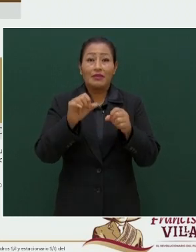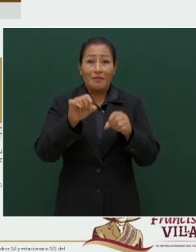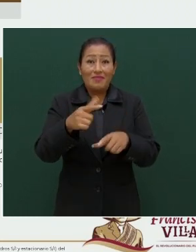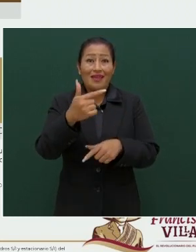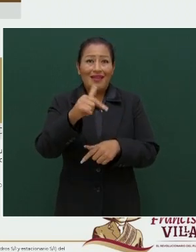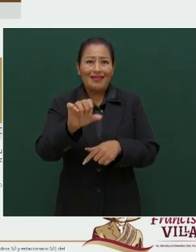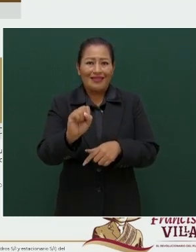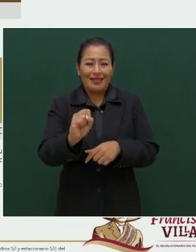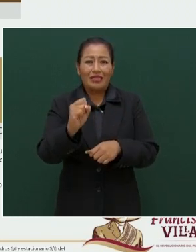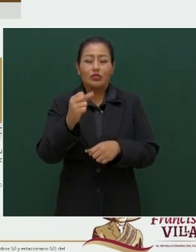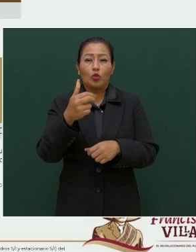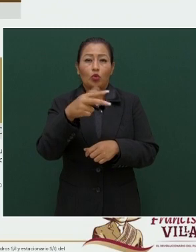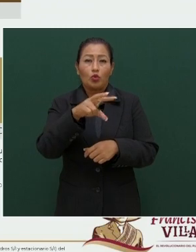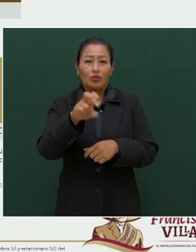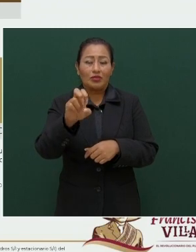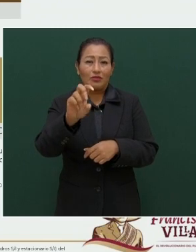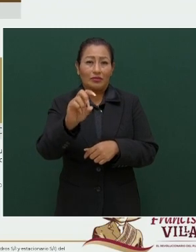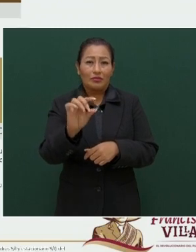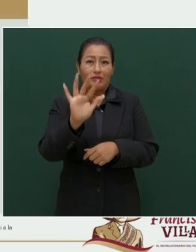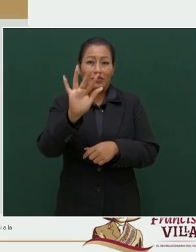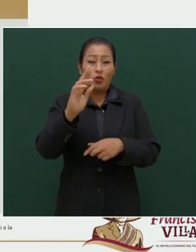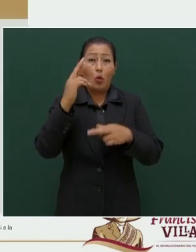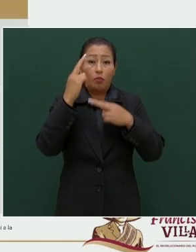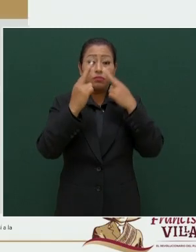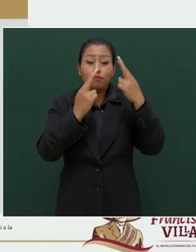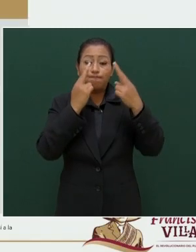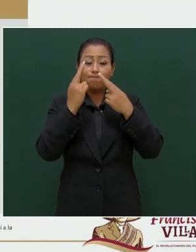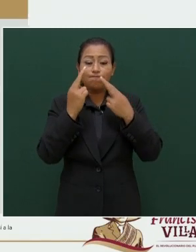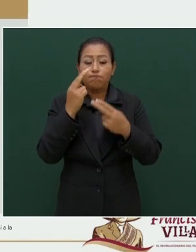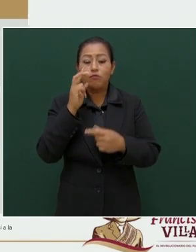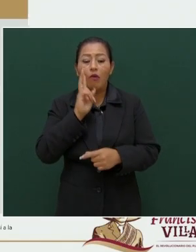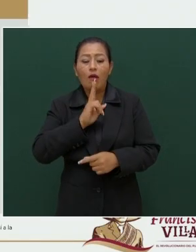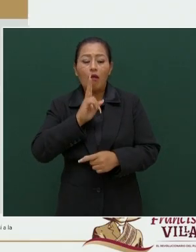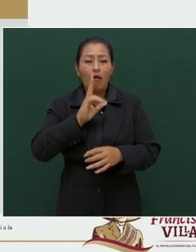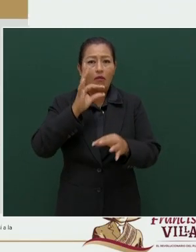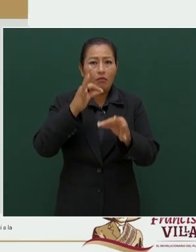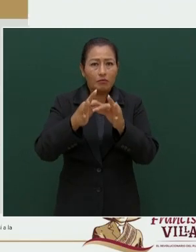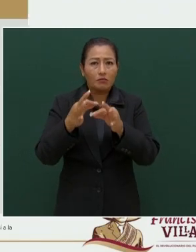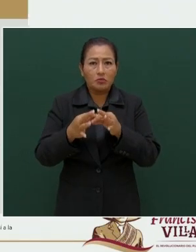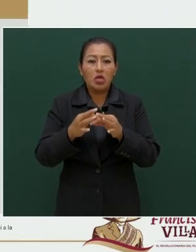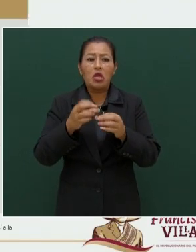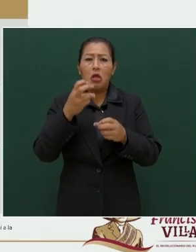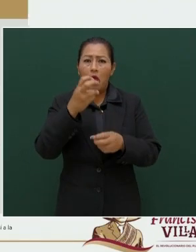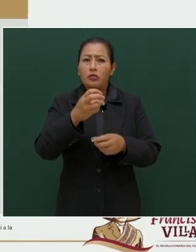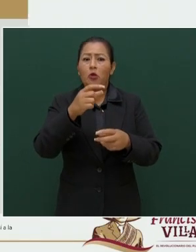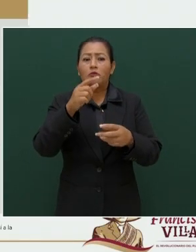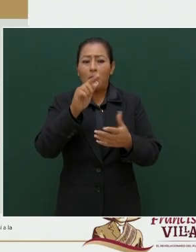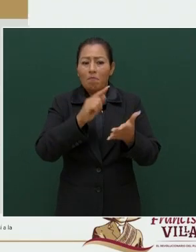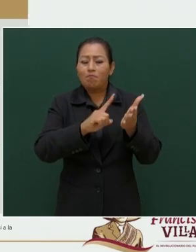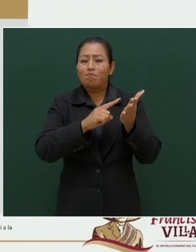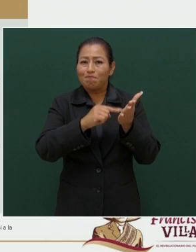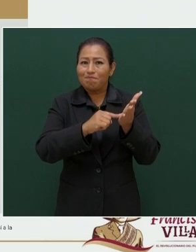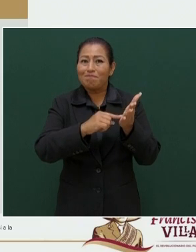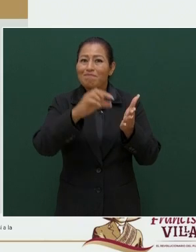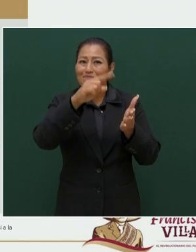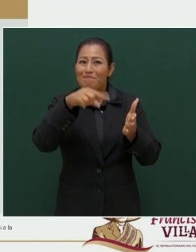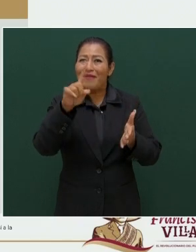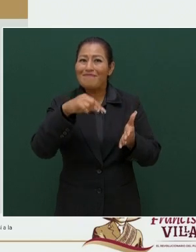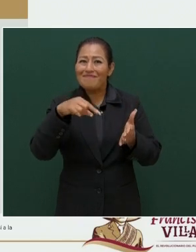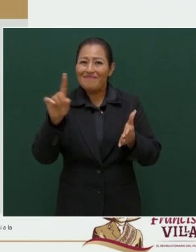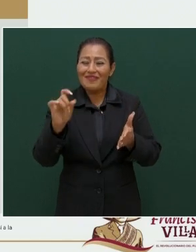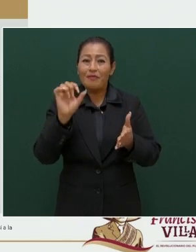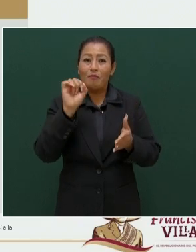gas, se realizaron 835 visitas y verificaciones, las cuales resultaron todas correctas en